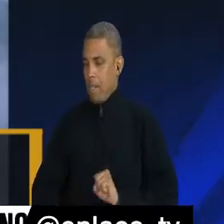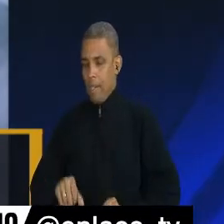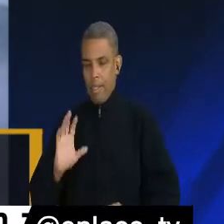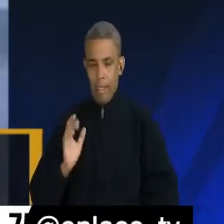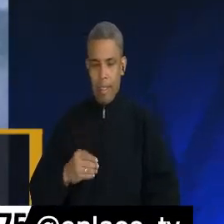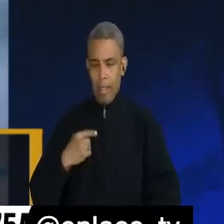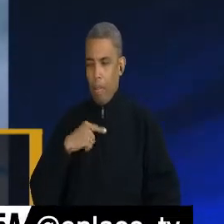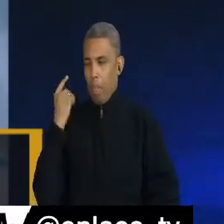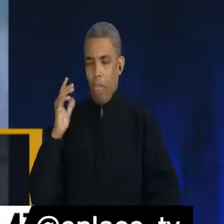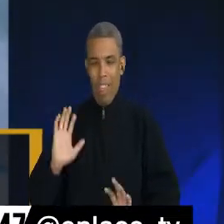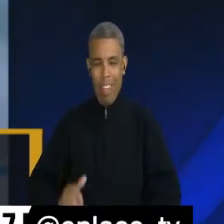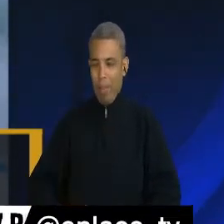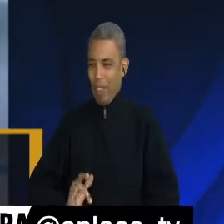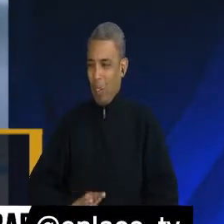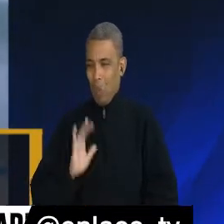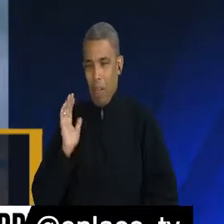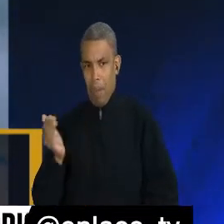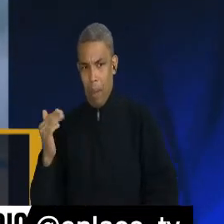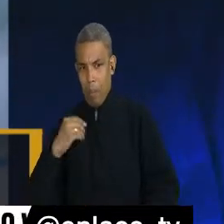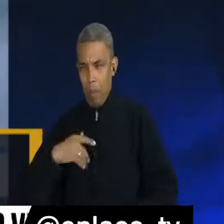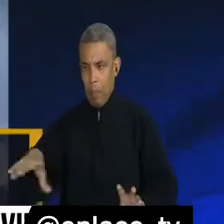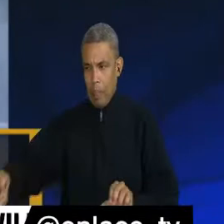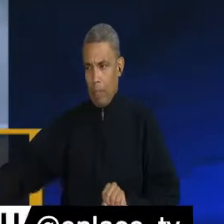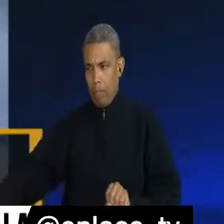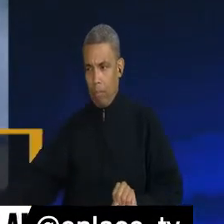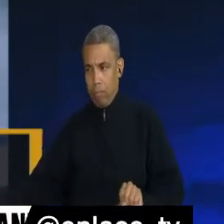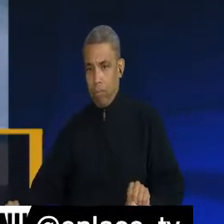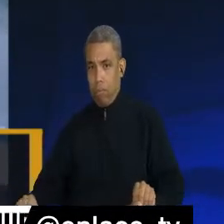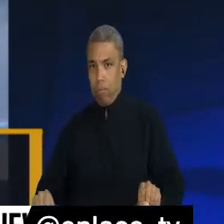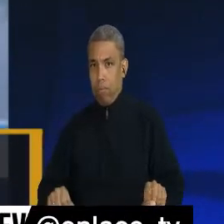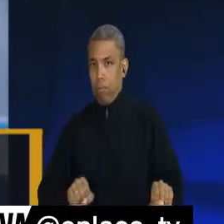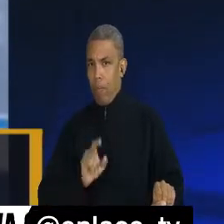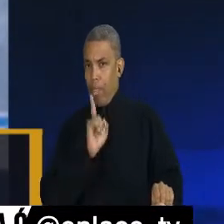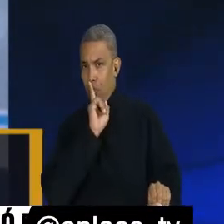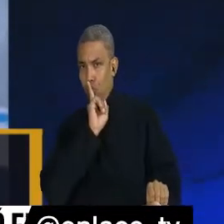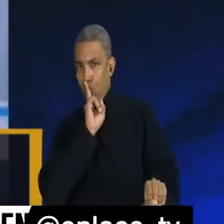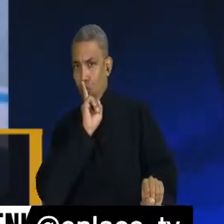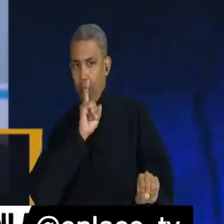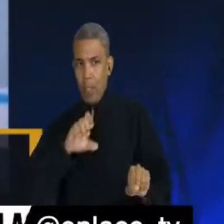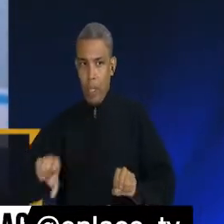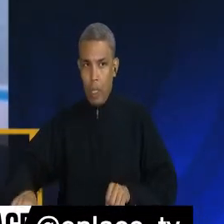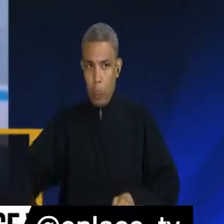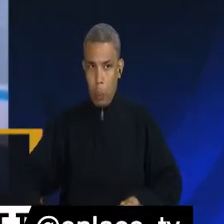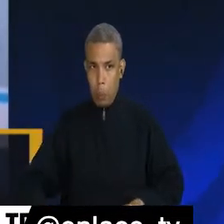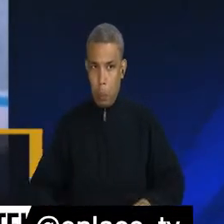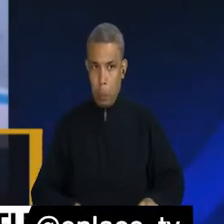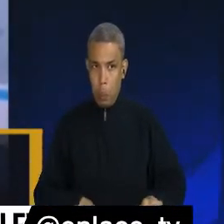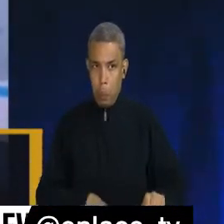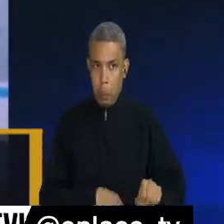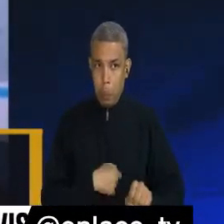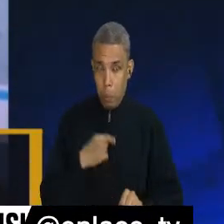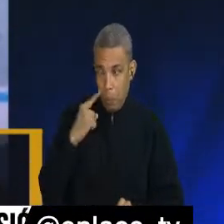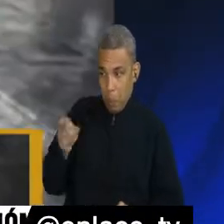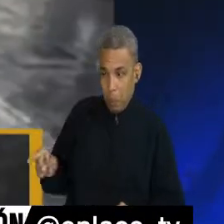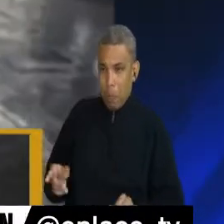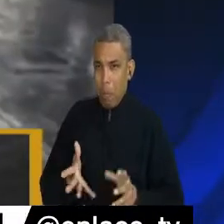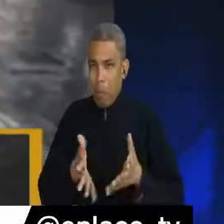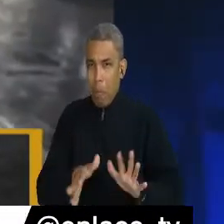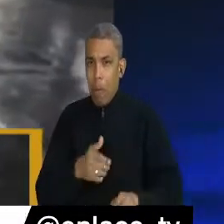a llevársela con su cómplice bajo la modalidad de alado. El hurto de esta moto, según los denunciantes, duró